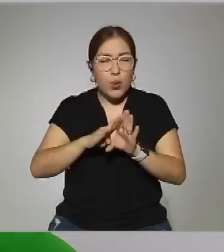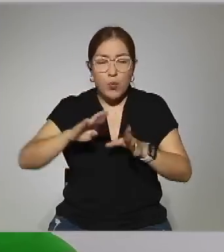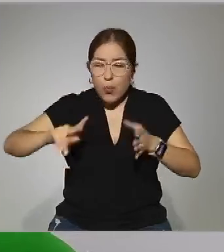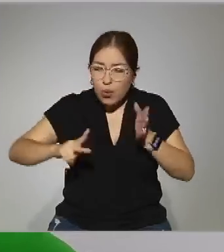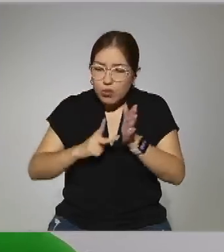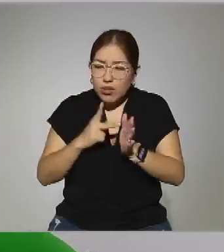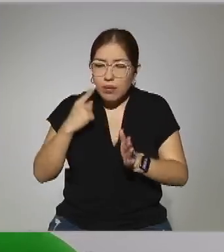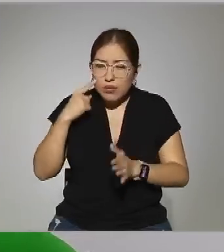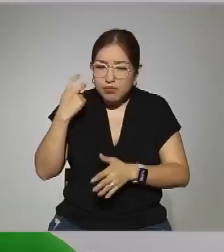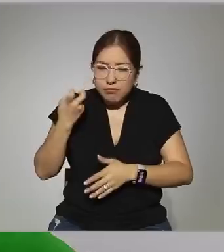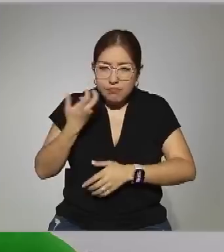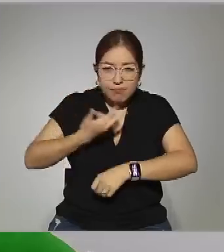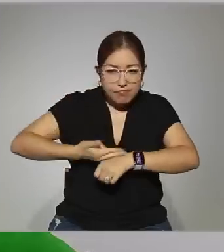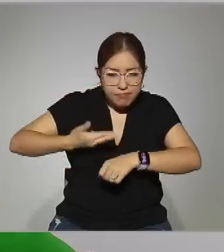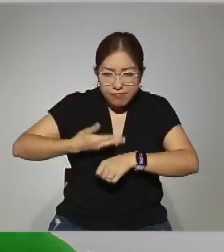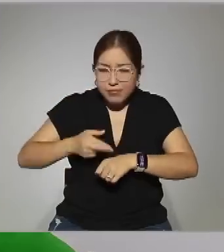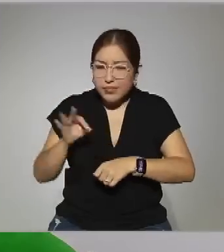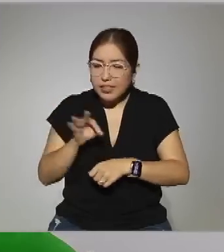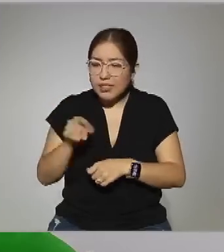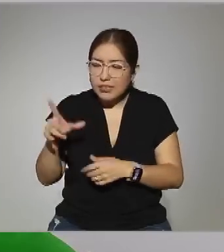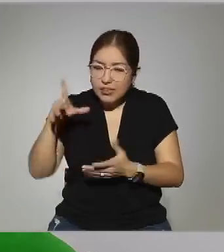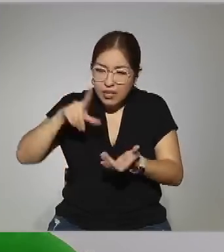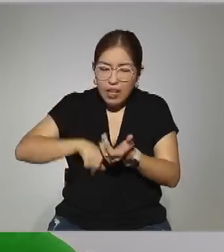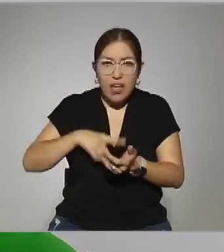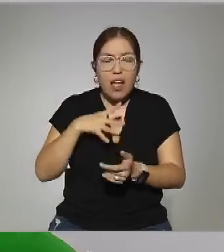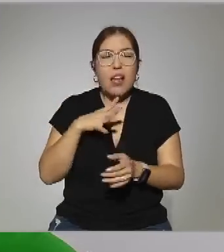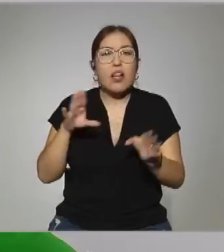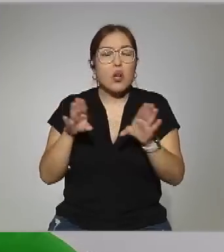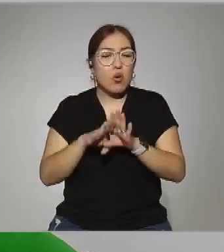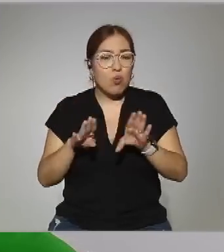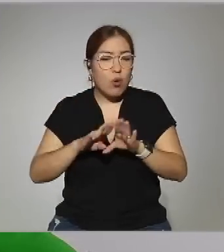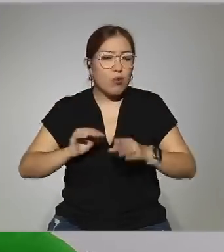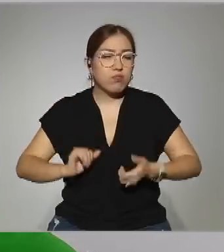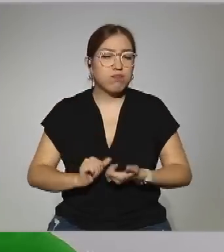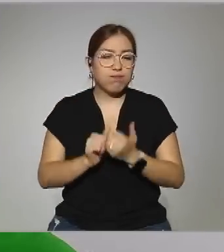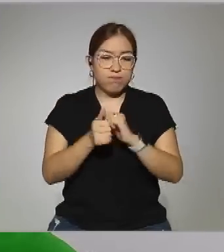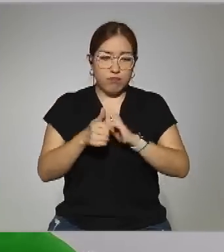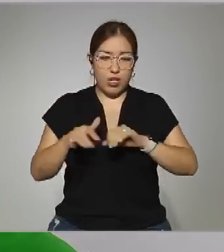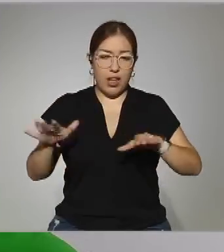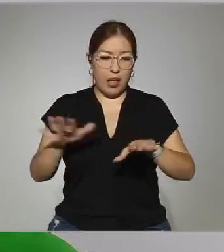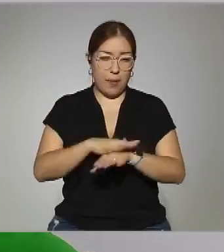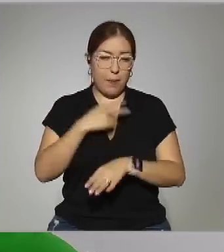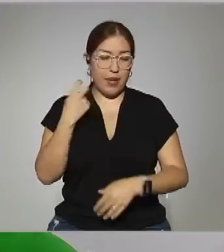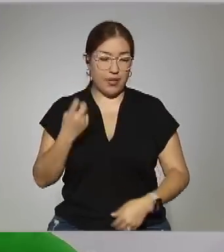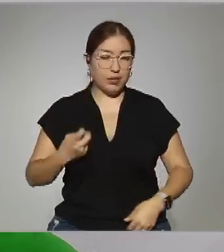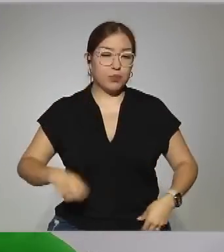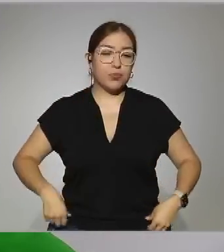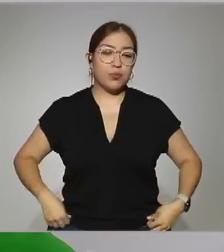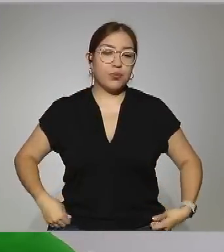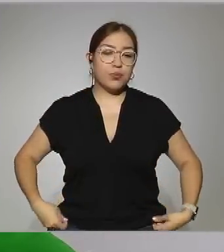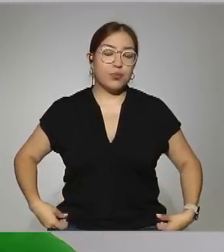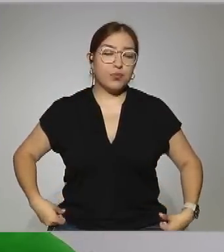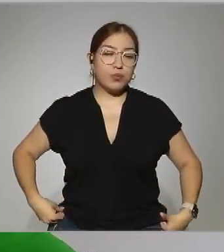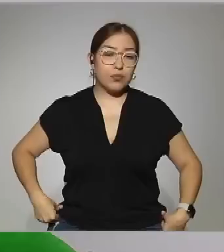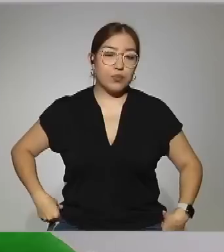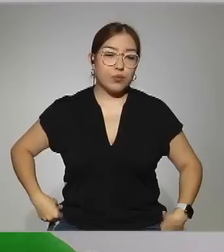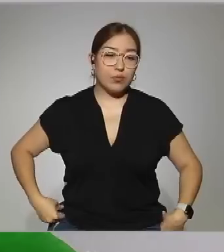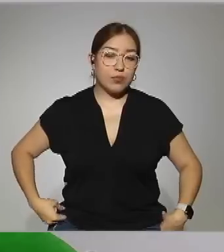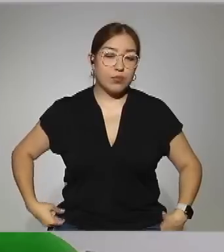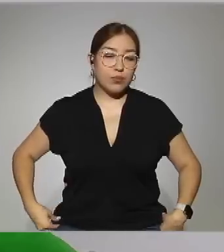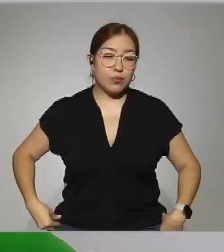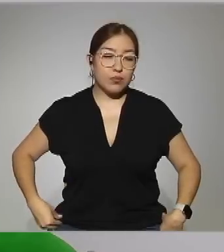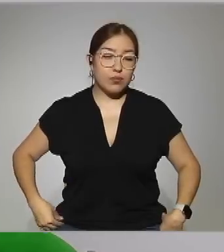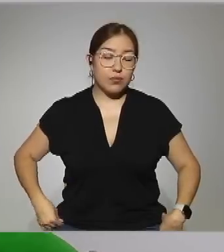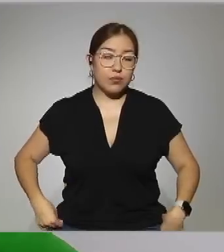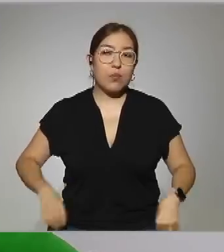trámite para que entonces pueda haber ahí quizás una oportunidad incluso de transformación o de cambio, o en otras